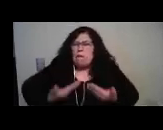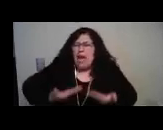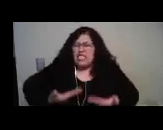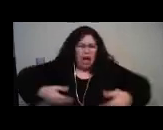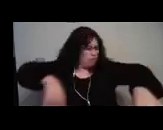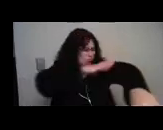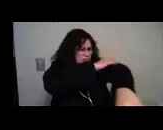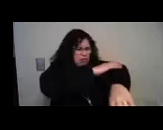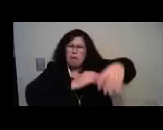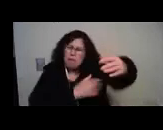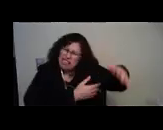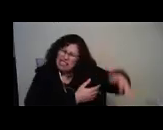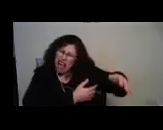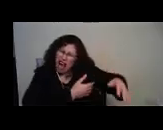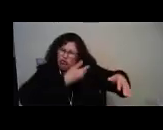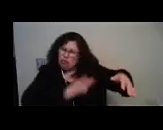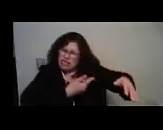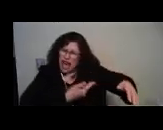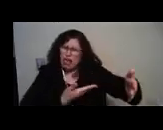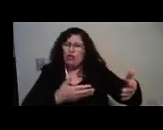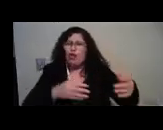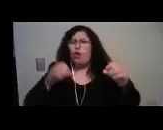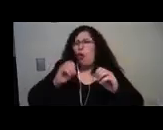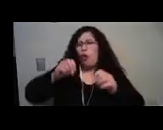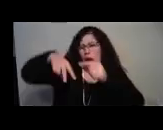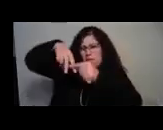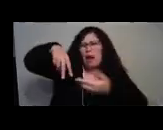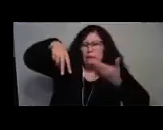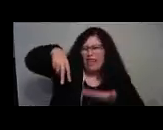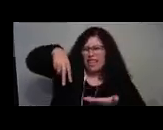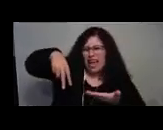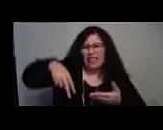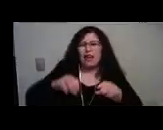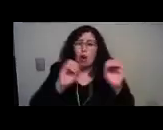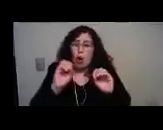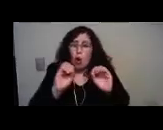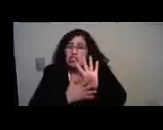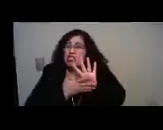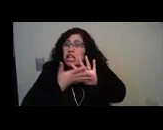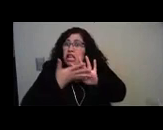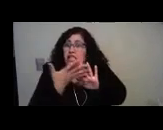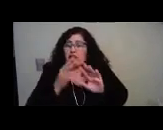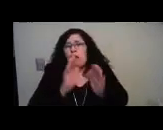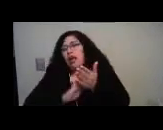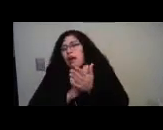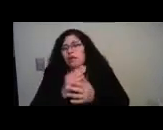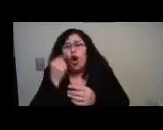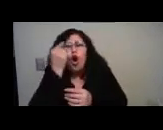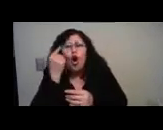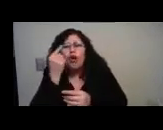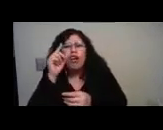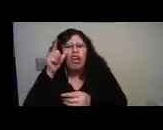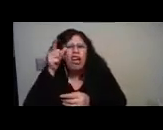o inferior, y déficit sensitivo, ¿ya? O muchas veces ceguera en un ojo,